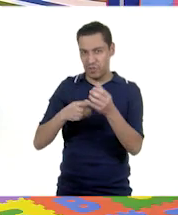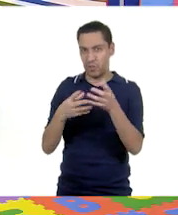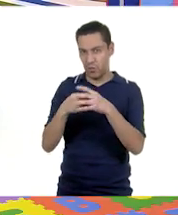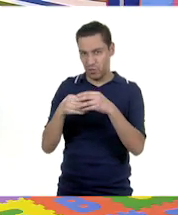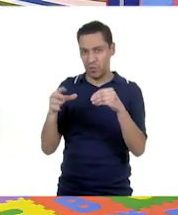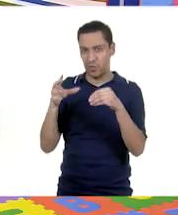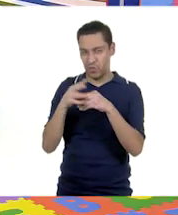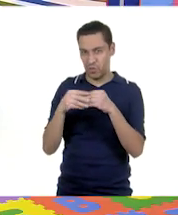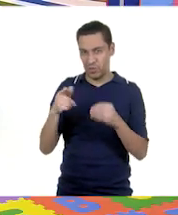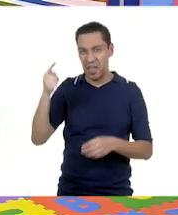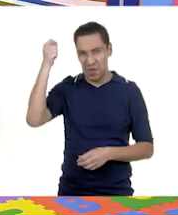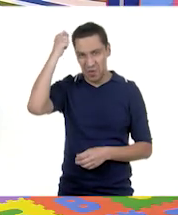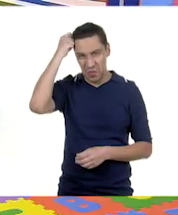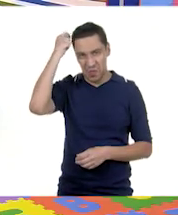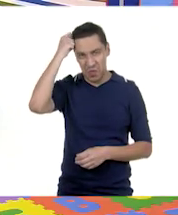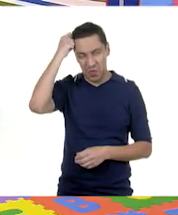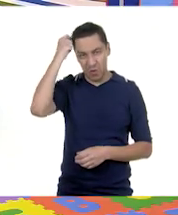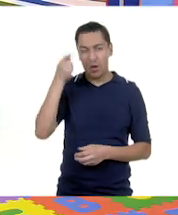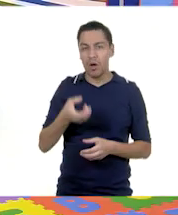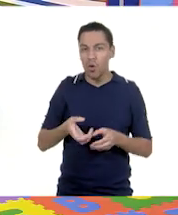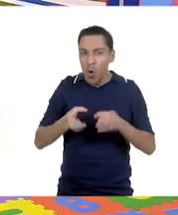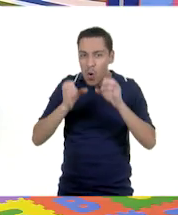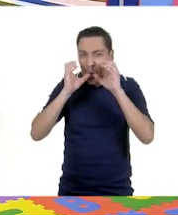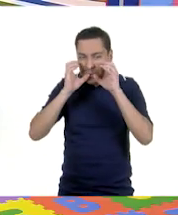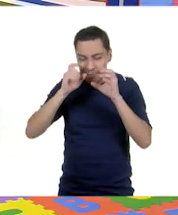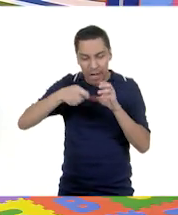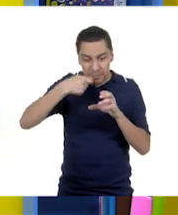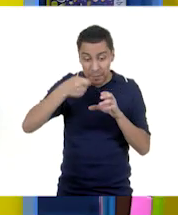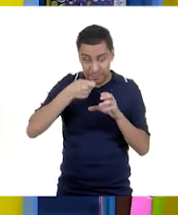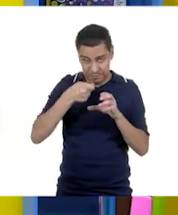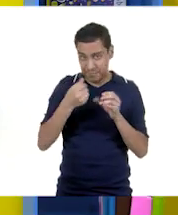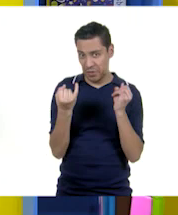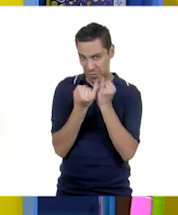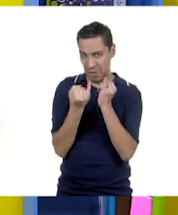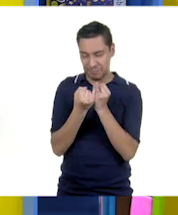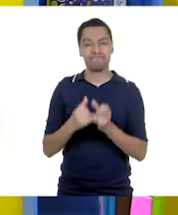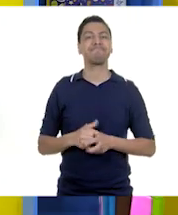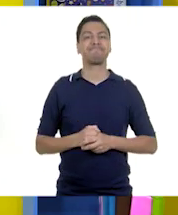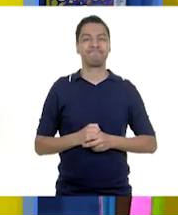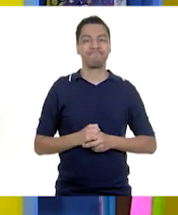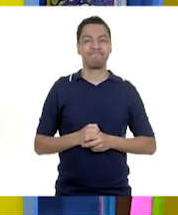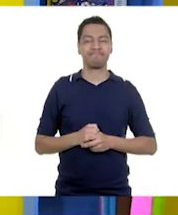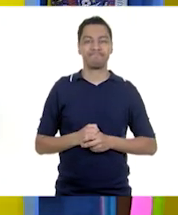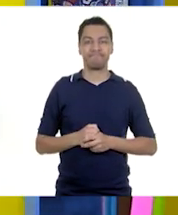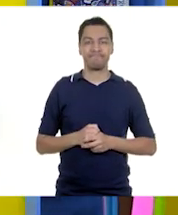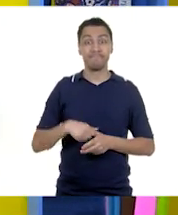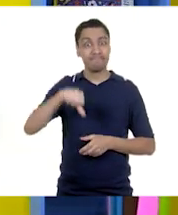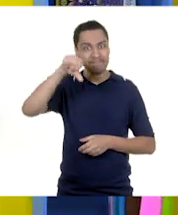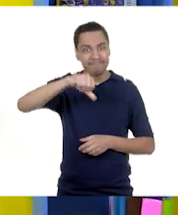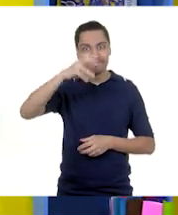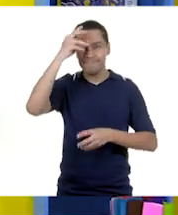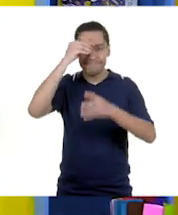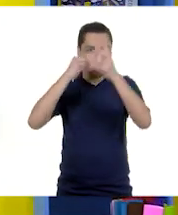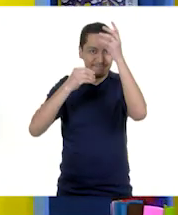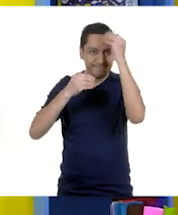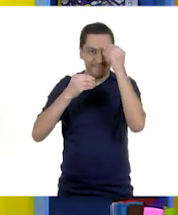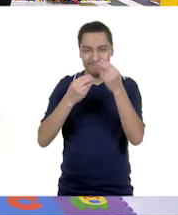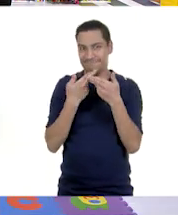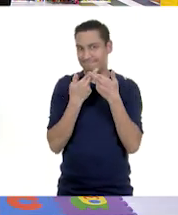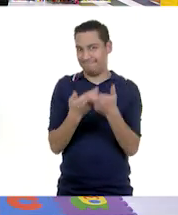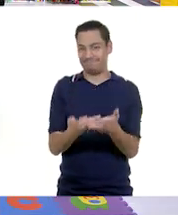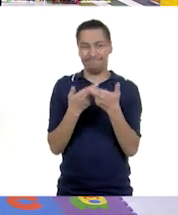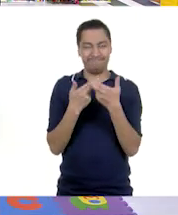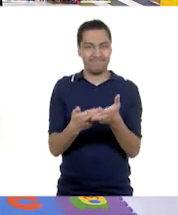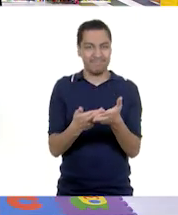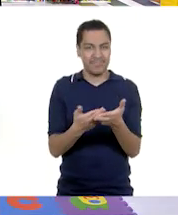es muy sano también comer coco, hay que comerlo con moderación. Bien, ahora, con todo lo que hemos aprendido el día de hoy, me gustaría, niñas y niños,